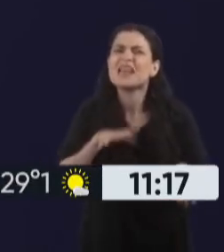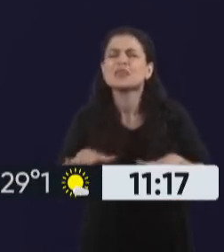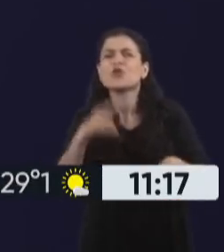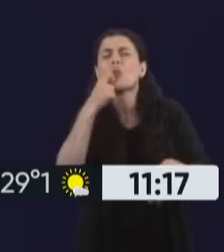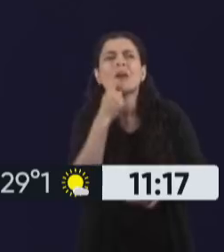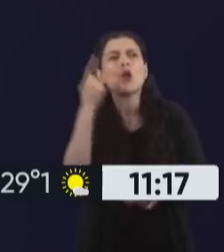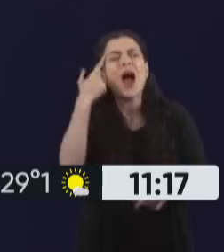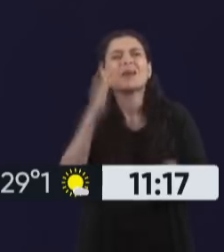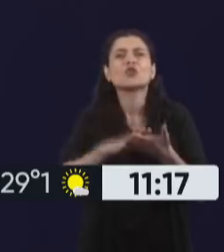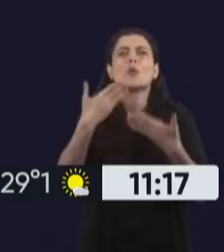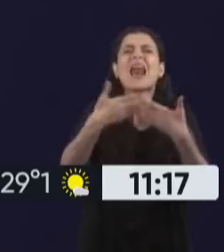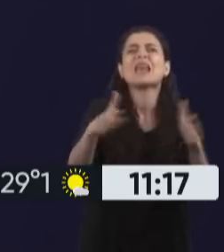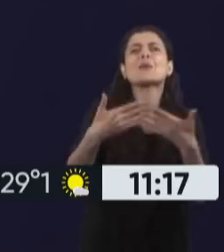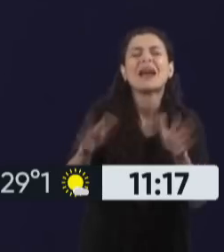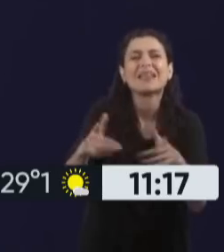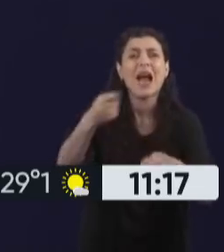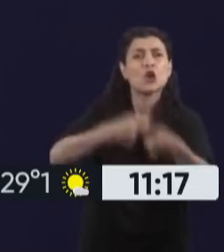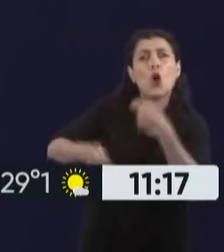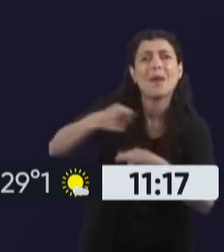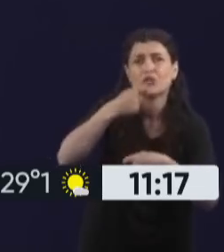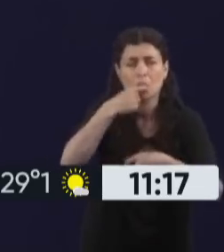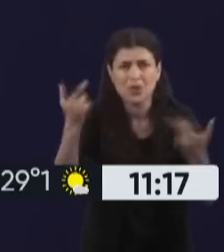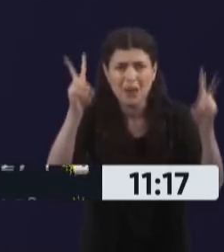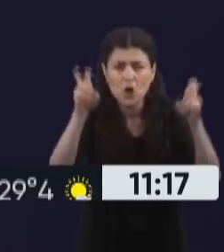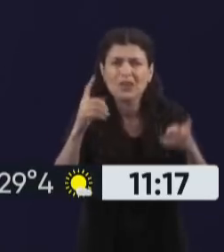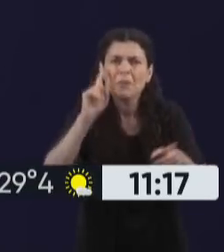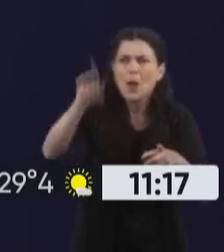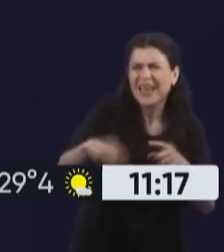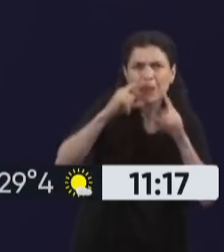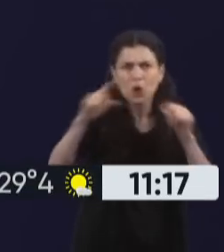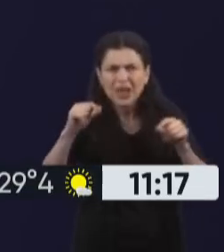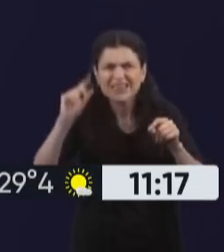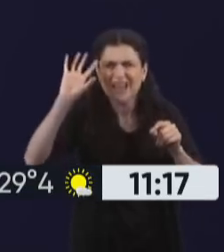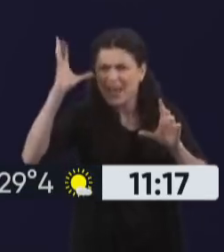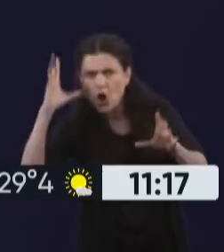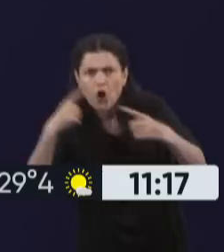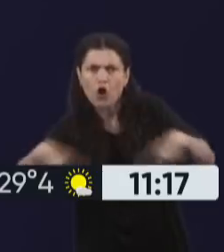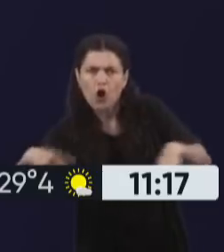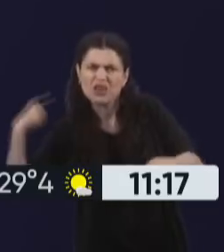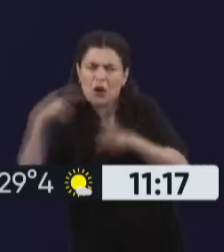la libertad, en este caso la libertad comercial, pueda llegar a generar algún tipo de